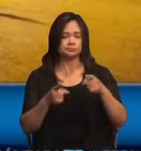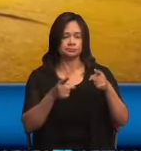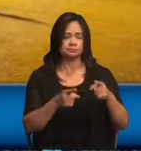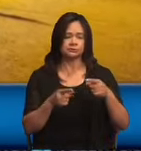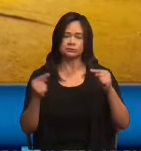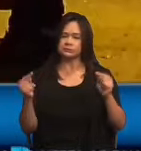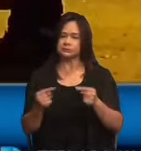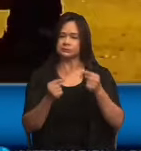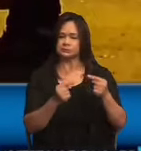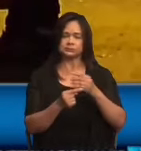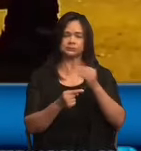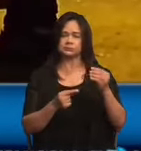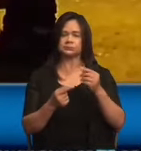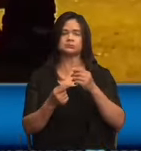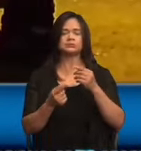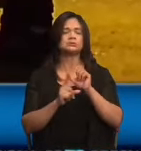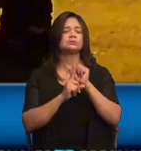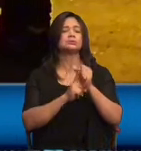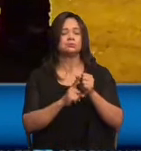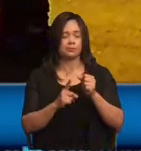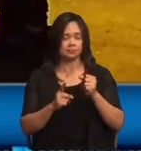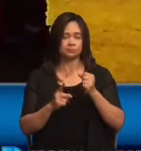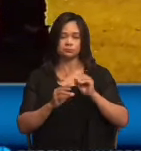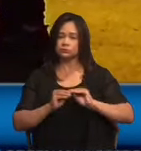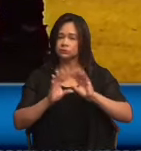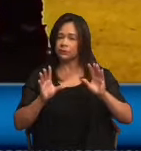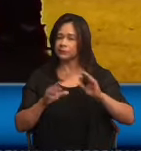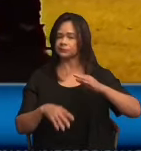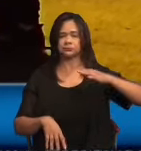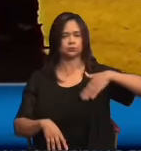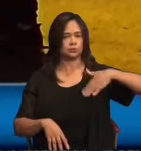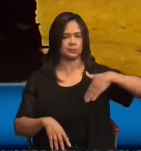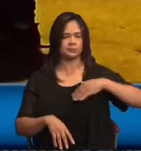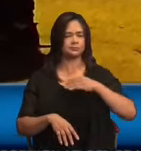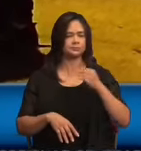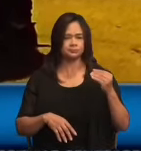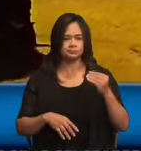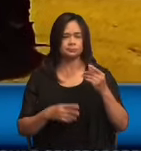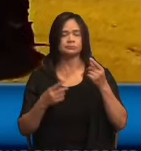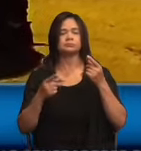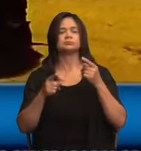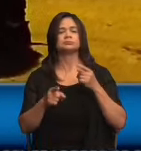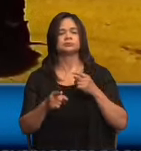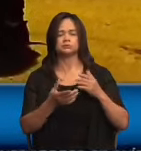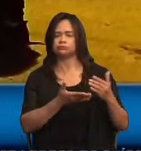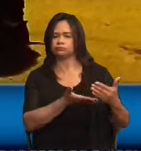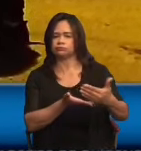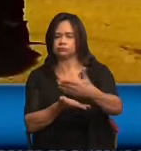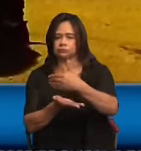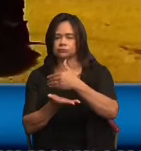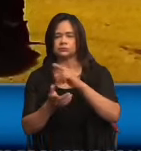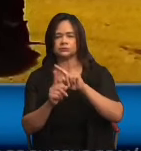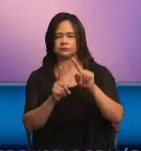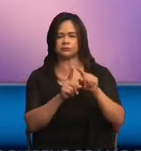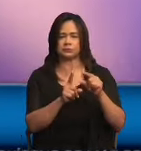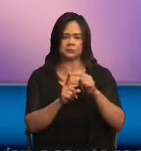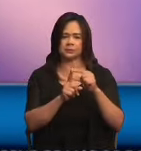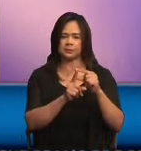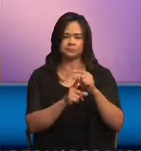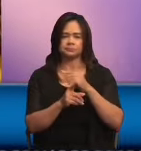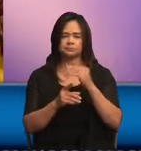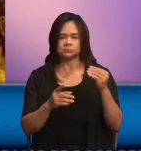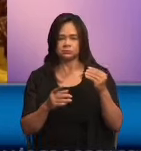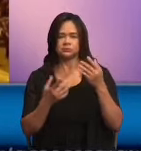de proyectil en circunstancias aún no esclarecidas. Además, en la escena fueron recolectados varios casquillos, los